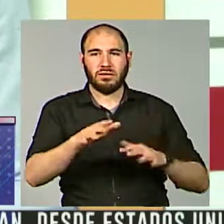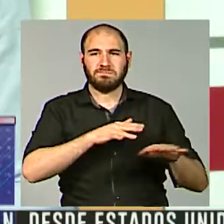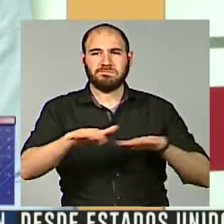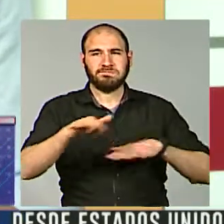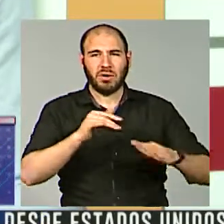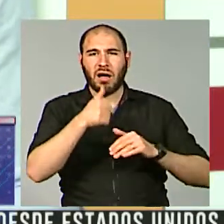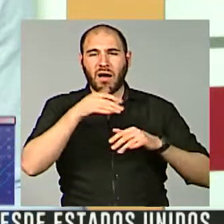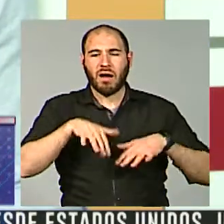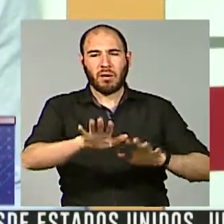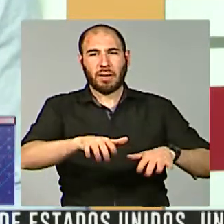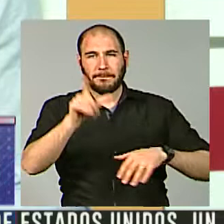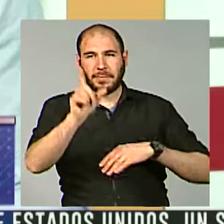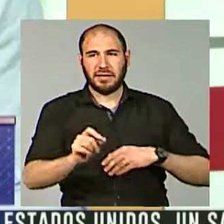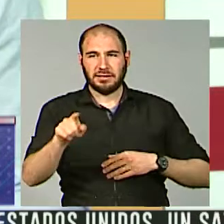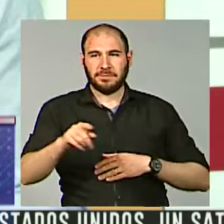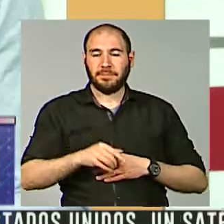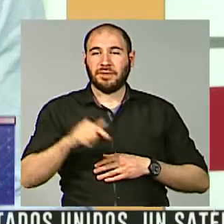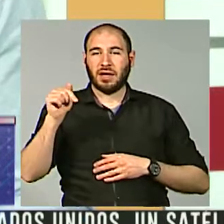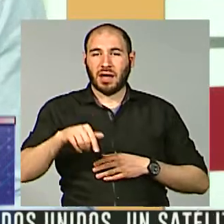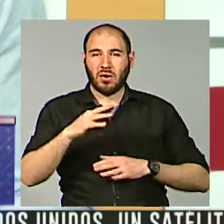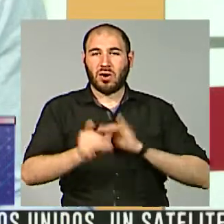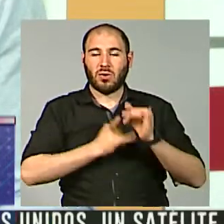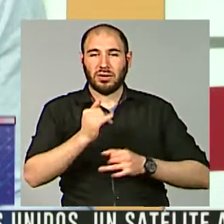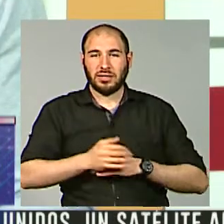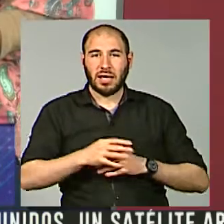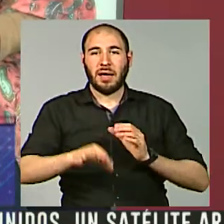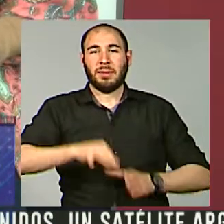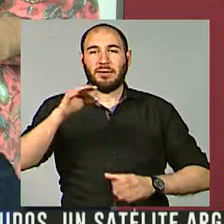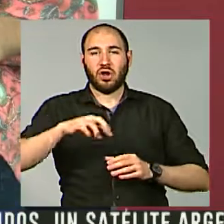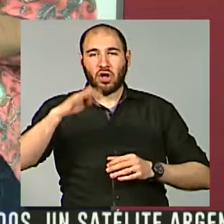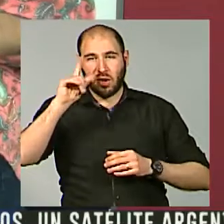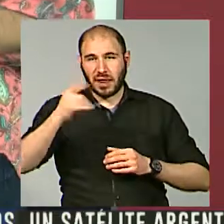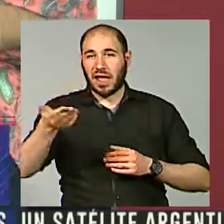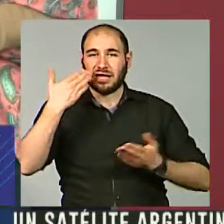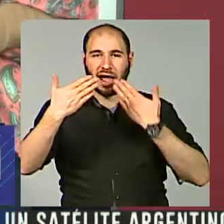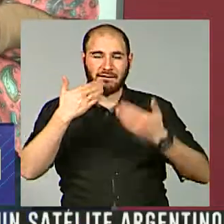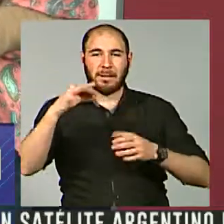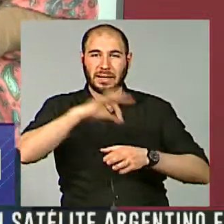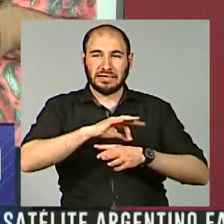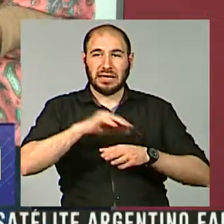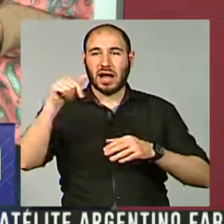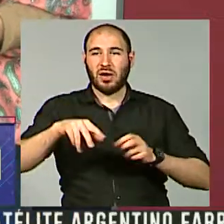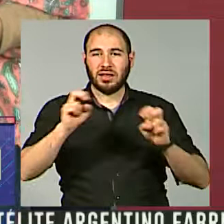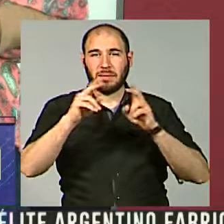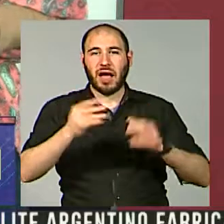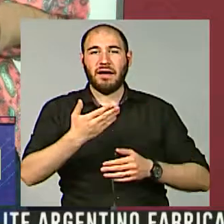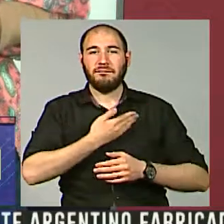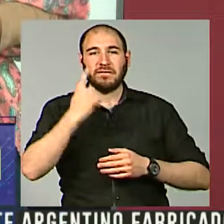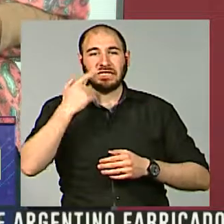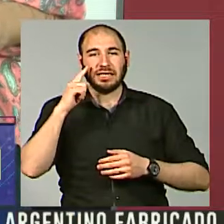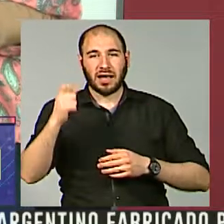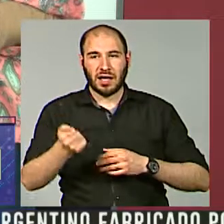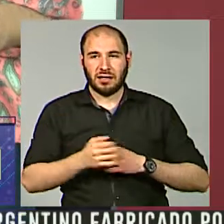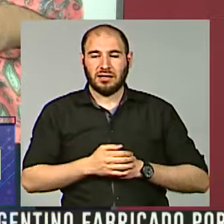terremoto y tsunami en el país de Indonesia. Bueno, y ahora vamos a hablar de premio Nobel. Ayer estuvimos hablando del de medicina, nos toca ahora el Nobel de física. Uh-huh.